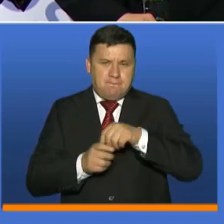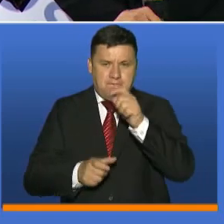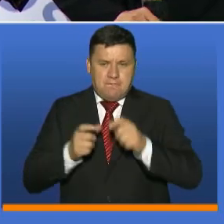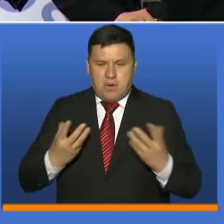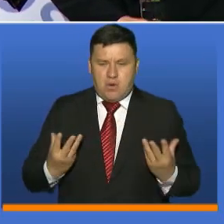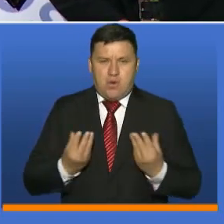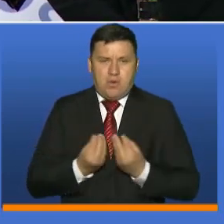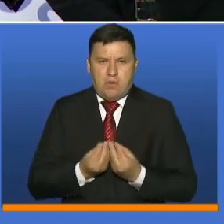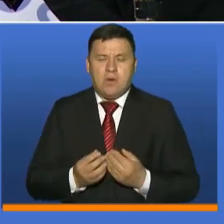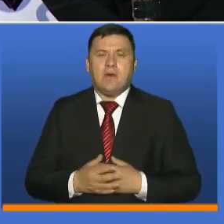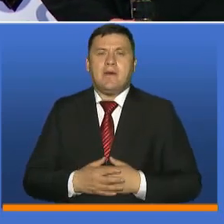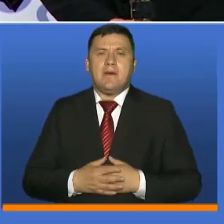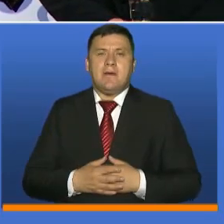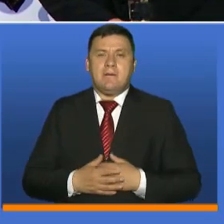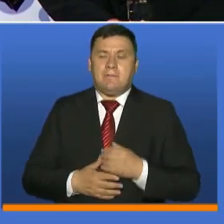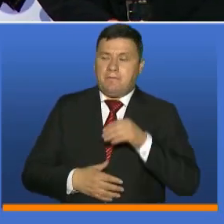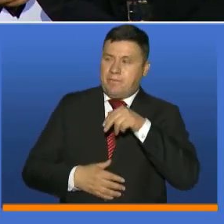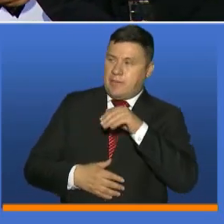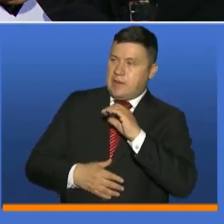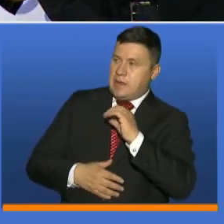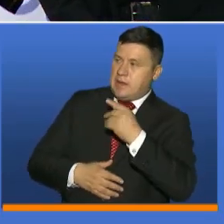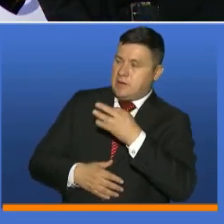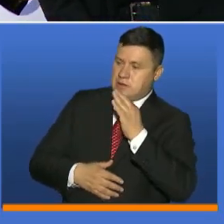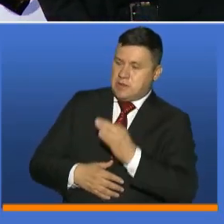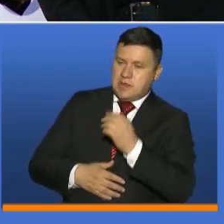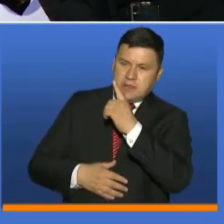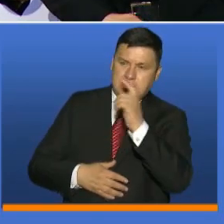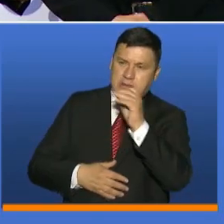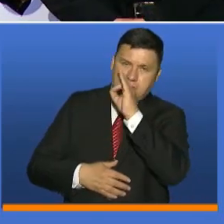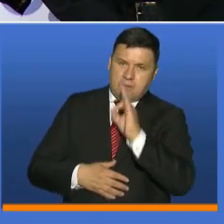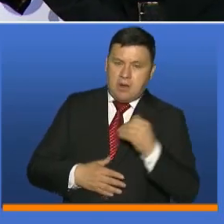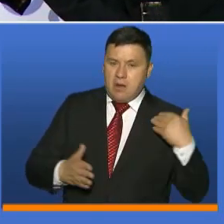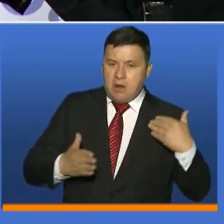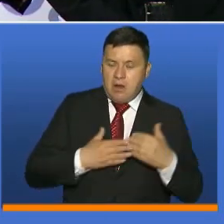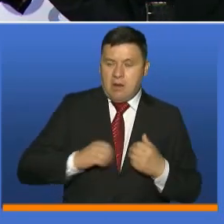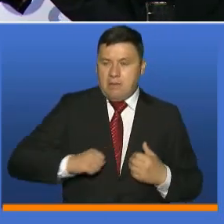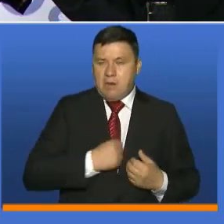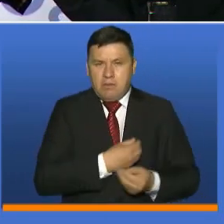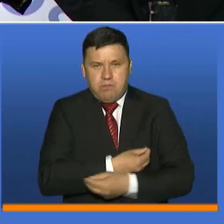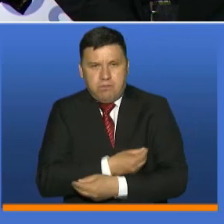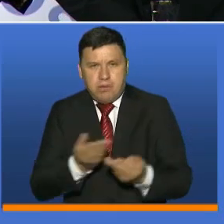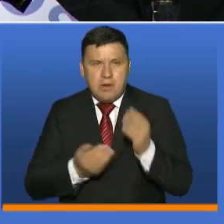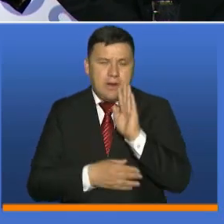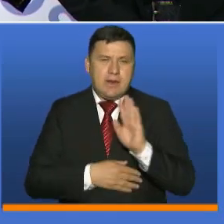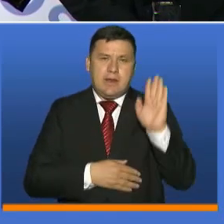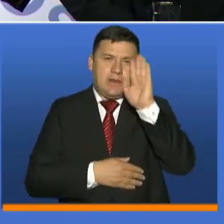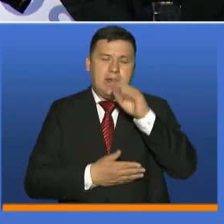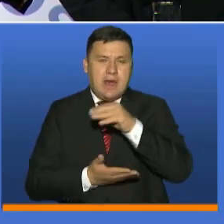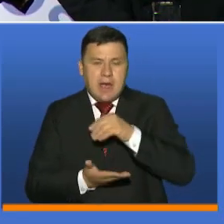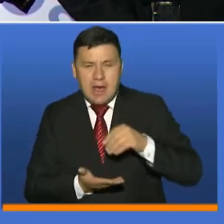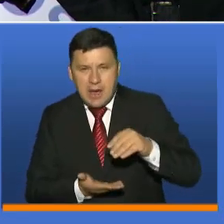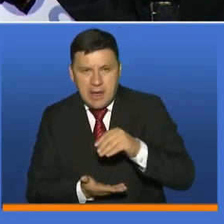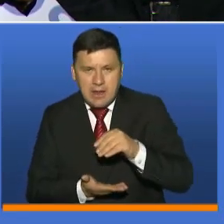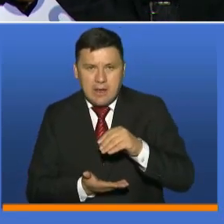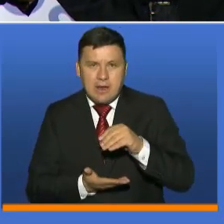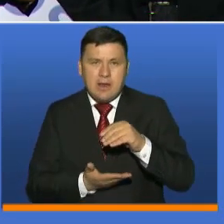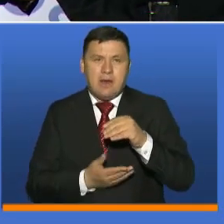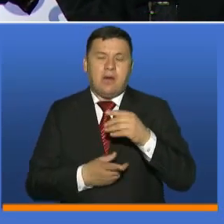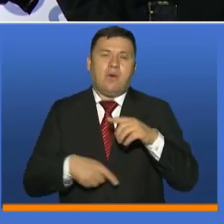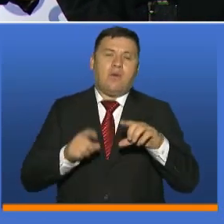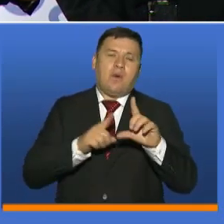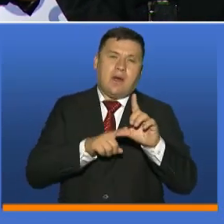equipo. Nacho, se han despachado el 100% de mercados hasta ahora en los 13 departamentos, en Atlántico, La